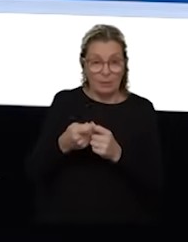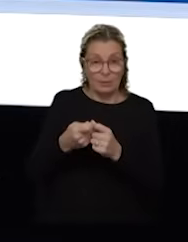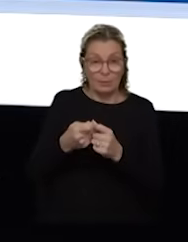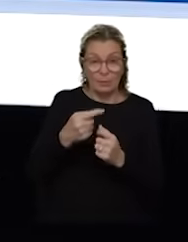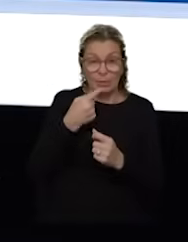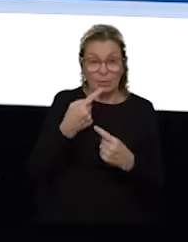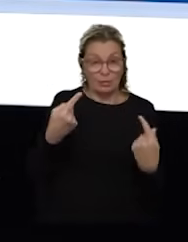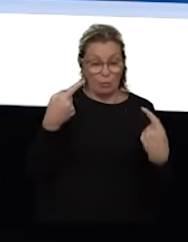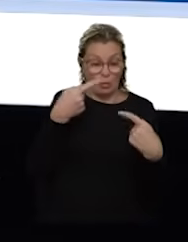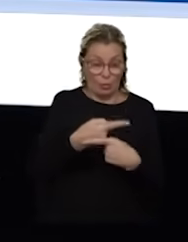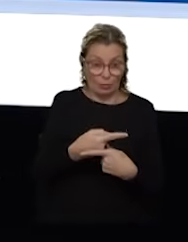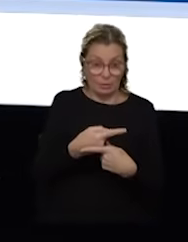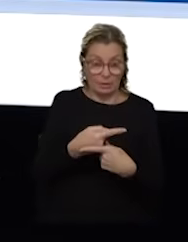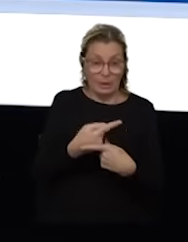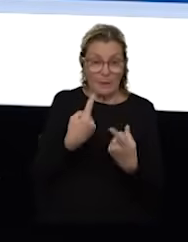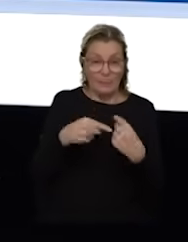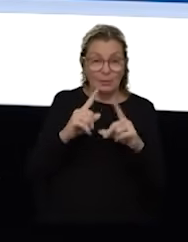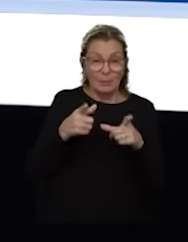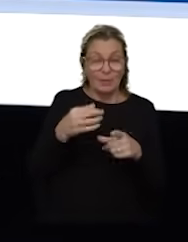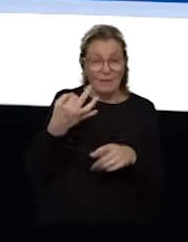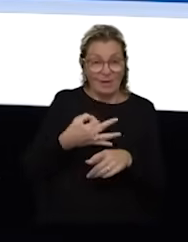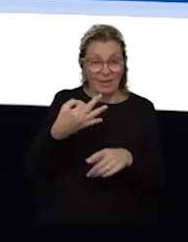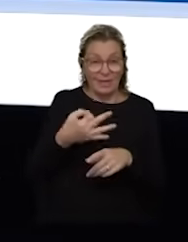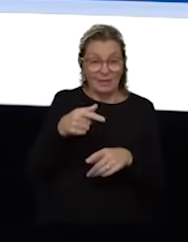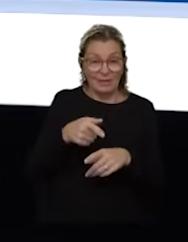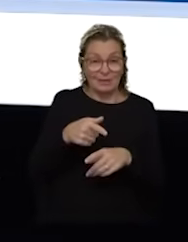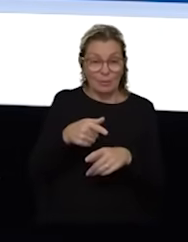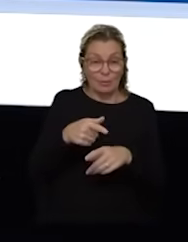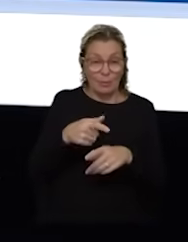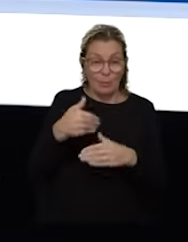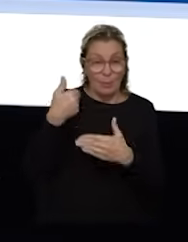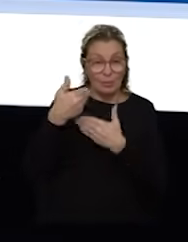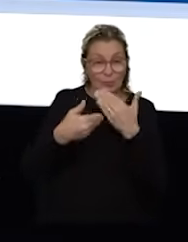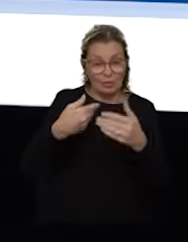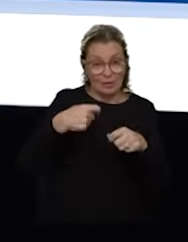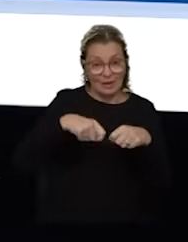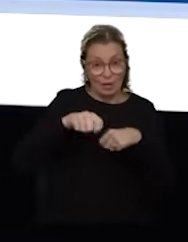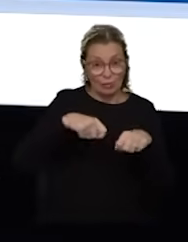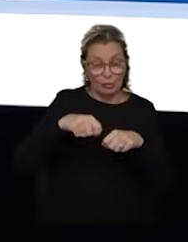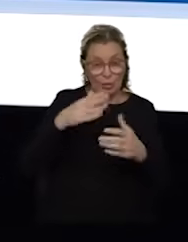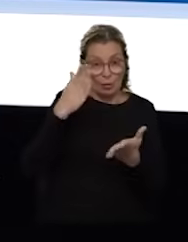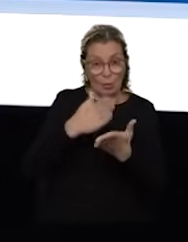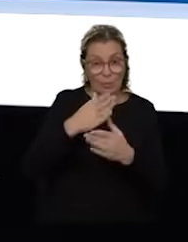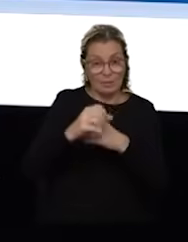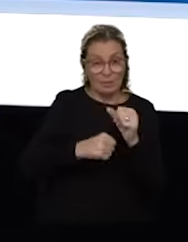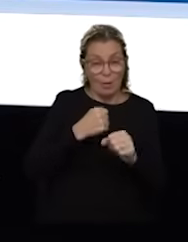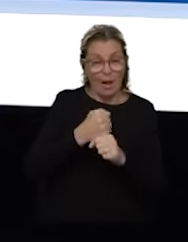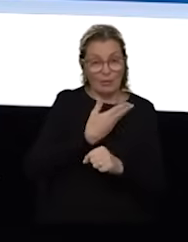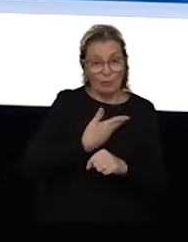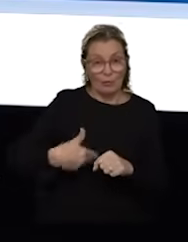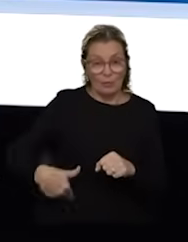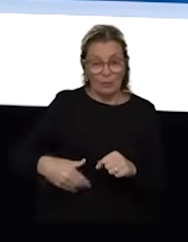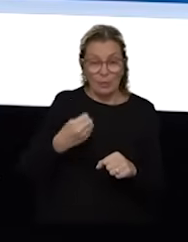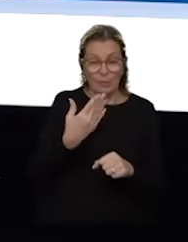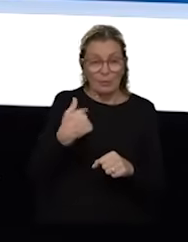manifestado en contra Pero también es cierto que esto se enmarca en un proceso de negociación en este último año de gobierno